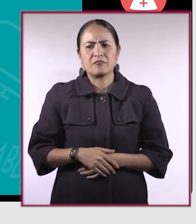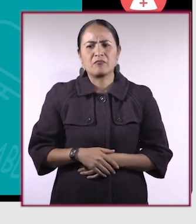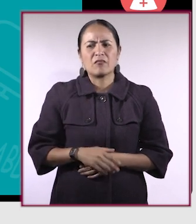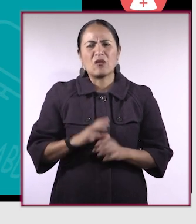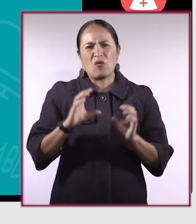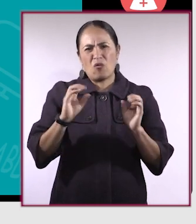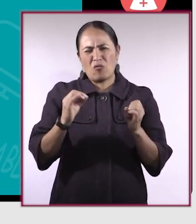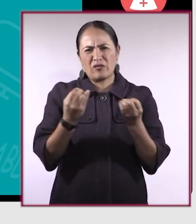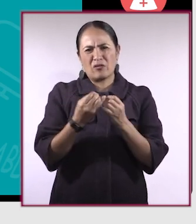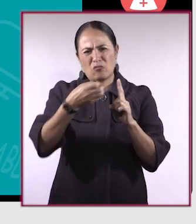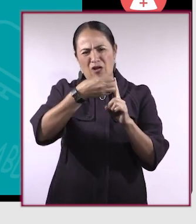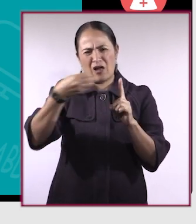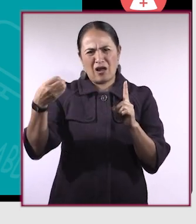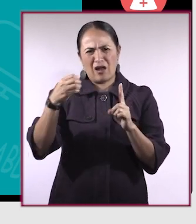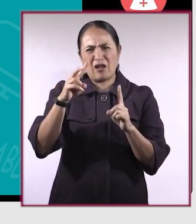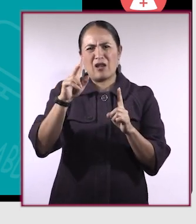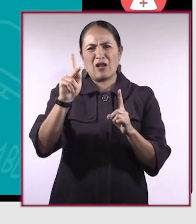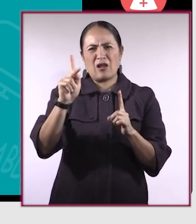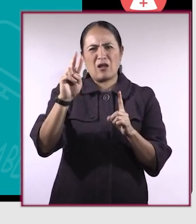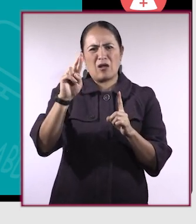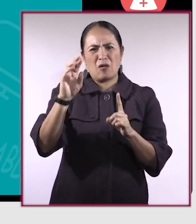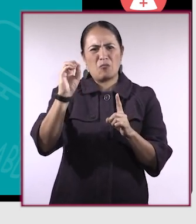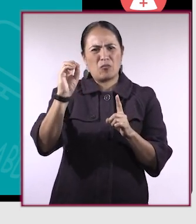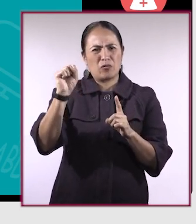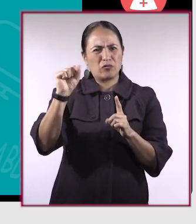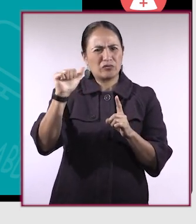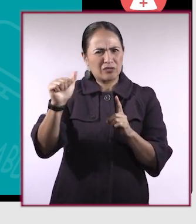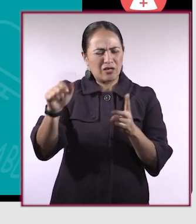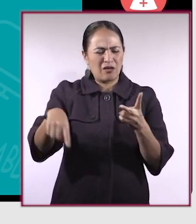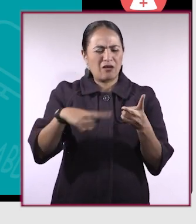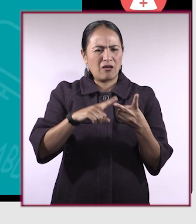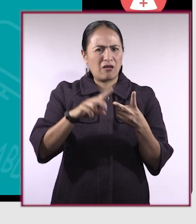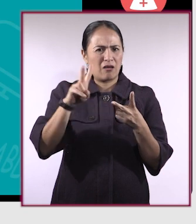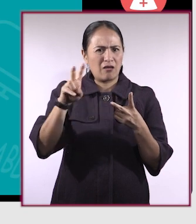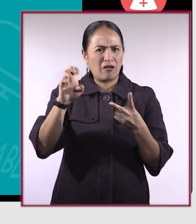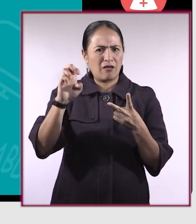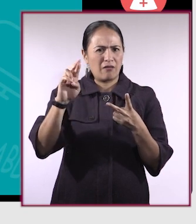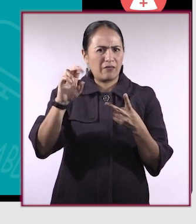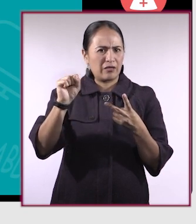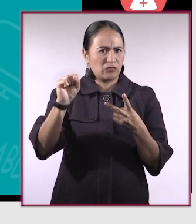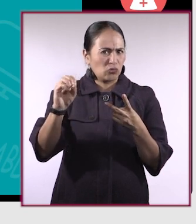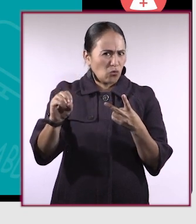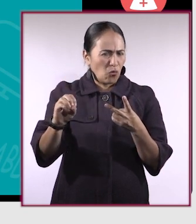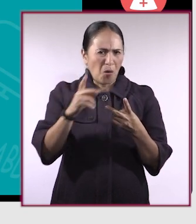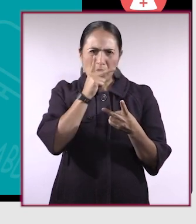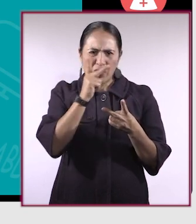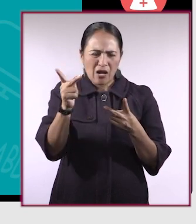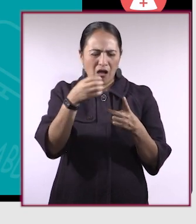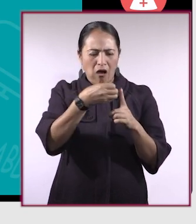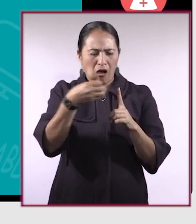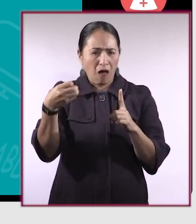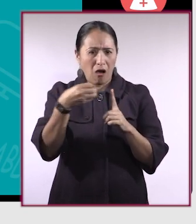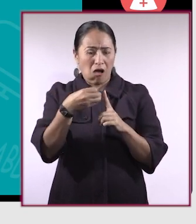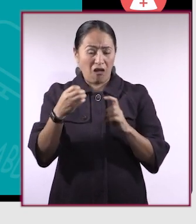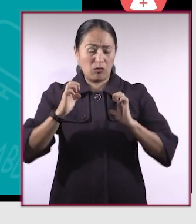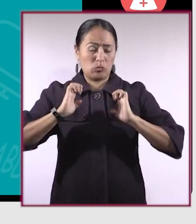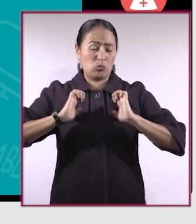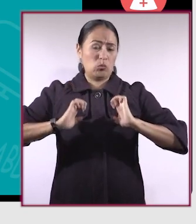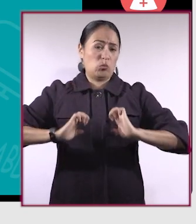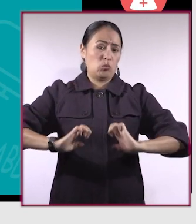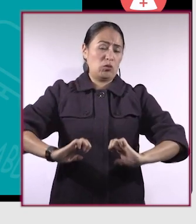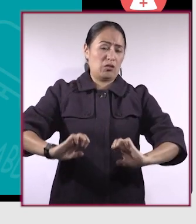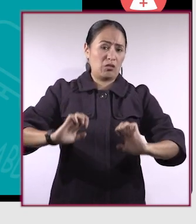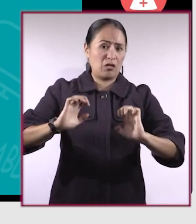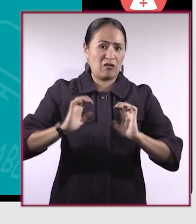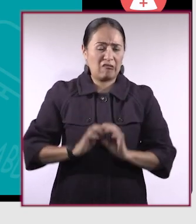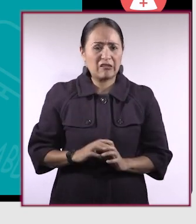en prosa o en verso, ¿no? Palabras que tal vez le den o que pensemos que